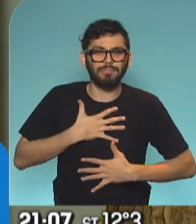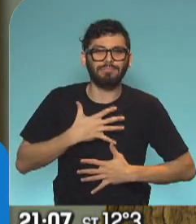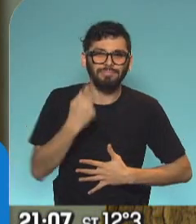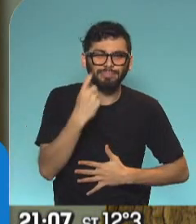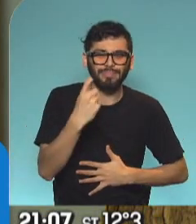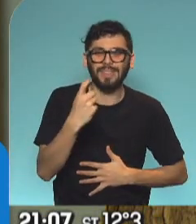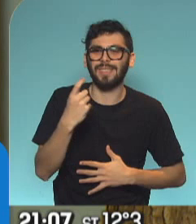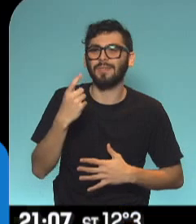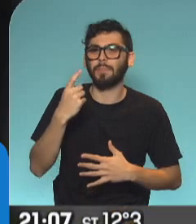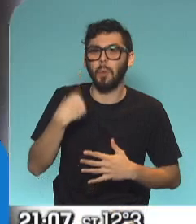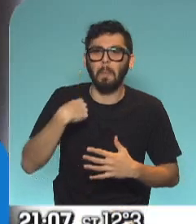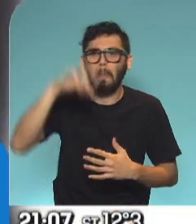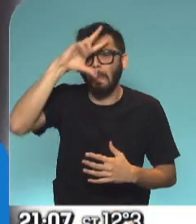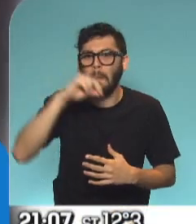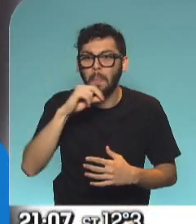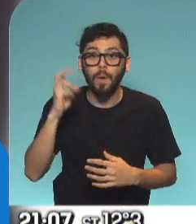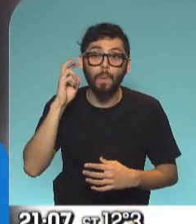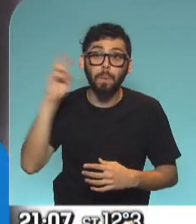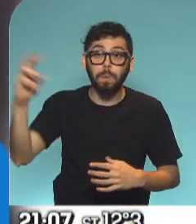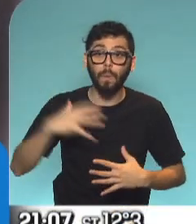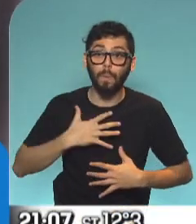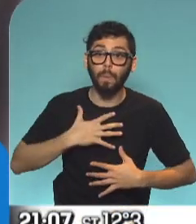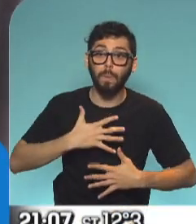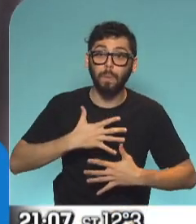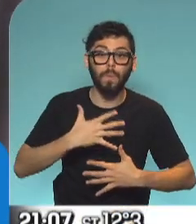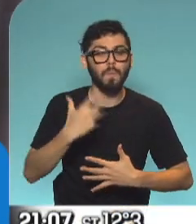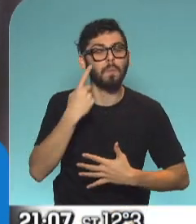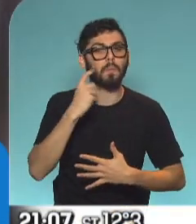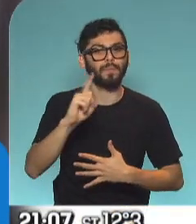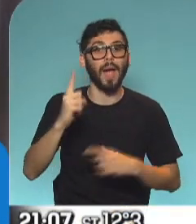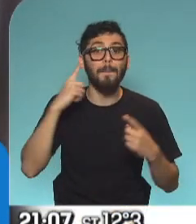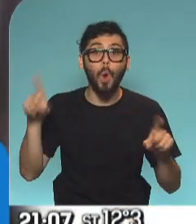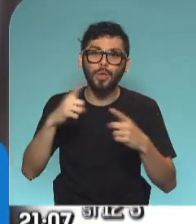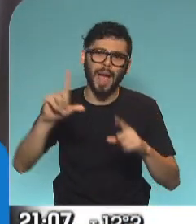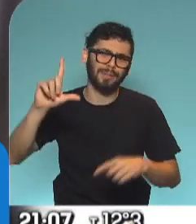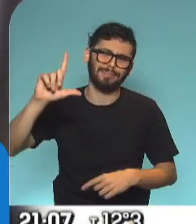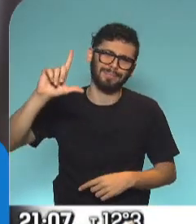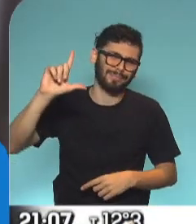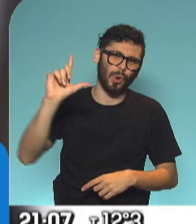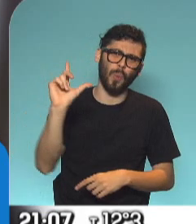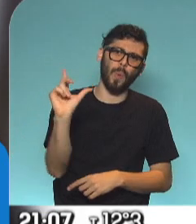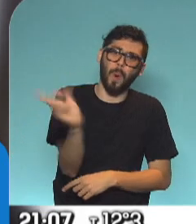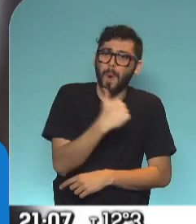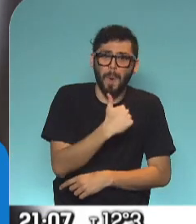no era consciente de eso. La música fue genial, una cosa de loco, porque antes